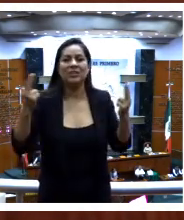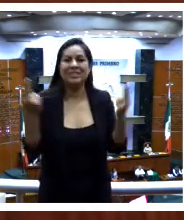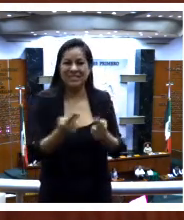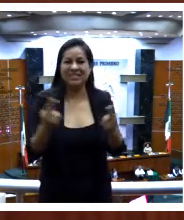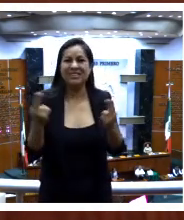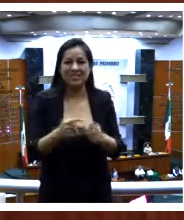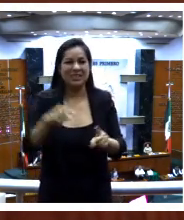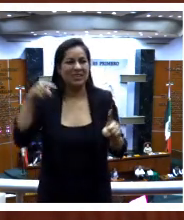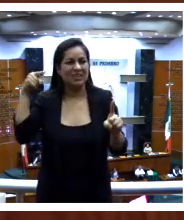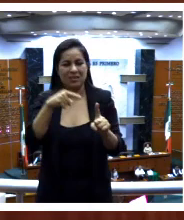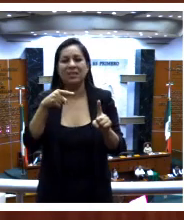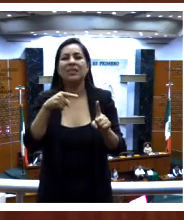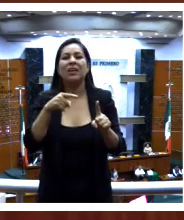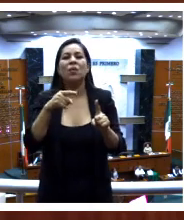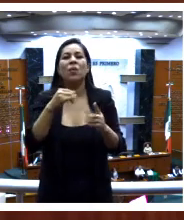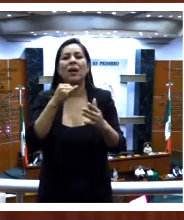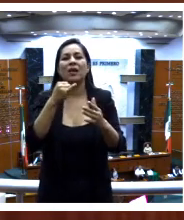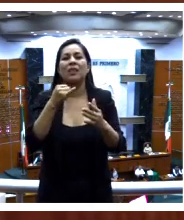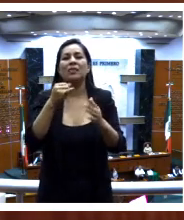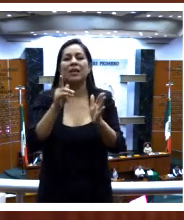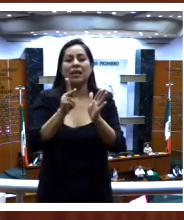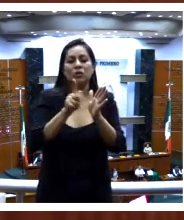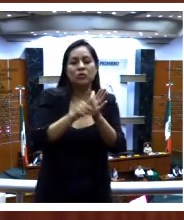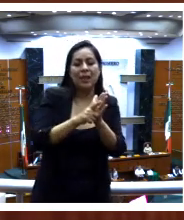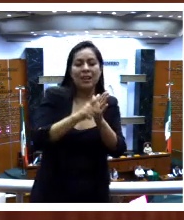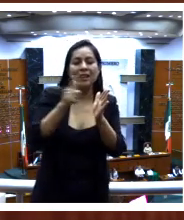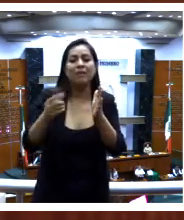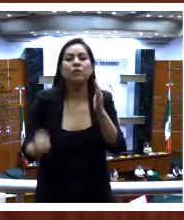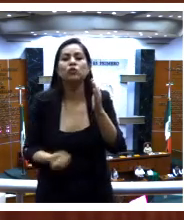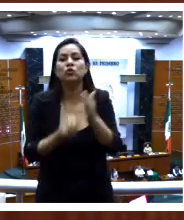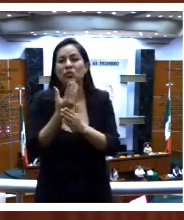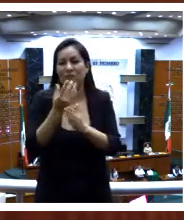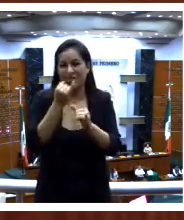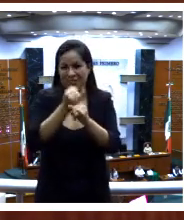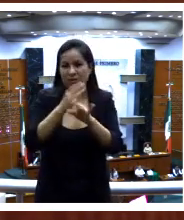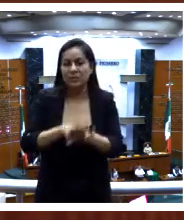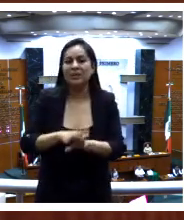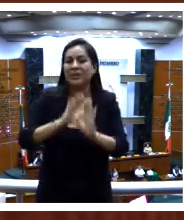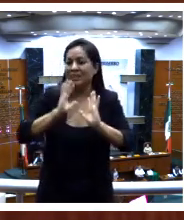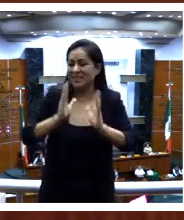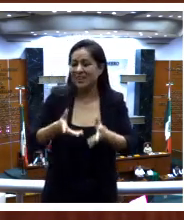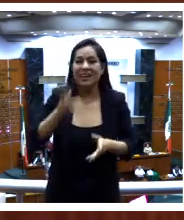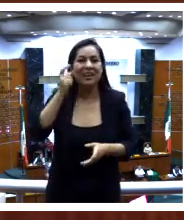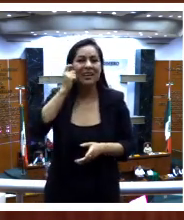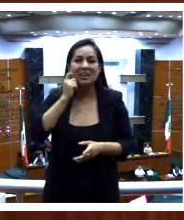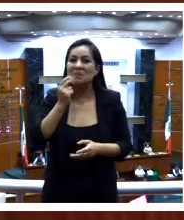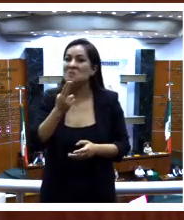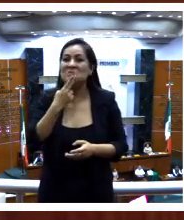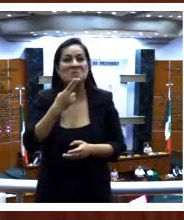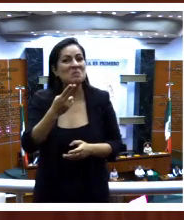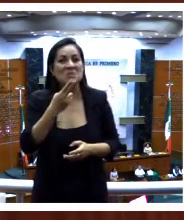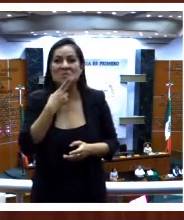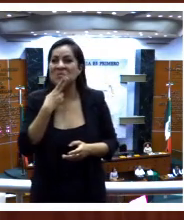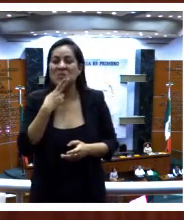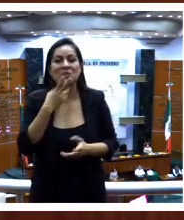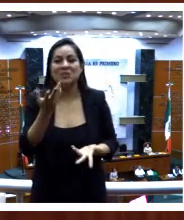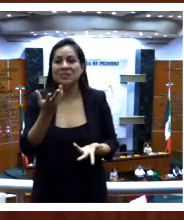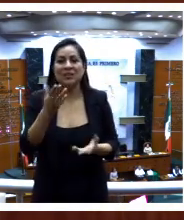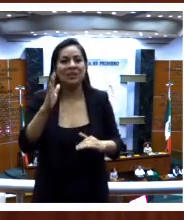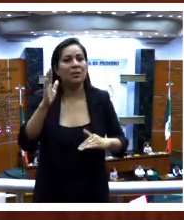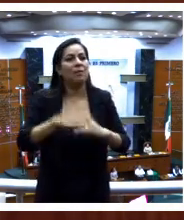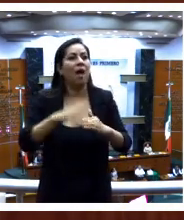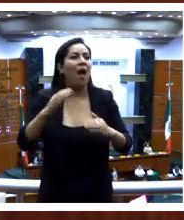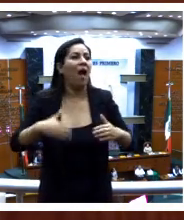necesaria respecto al contenido de los nuevos libros de texto, ya que en Guerrero ha sido posible utilizarlos sin mayor